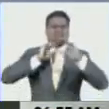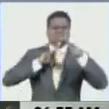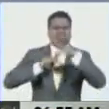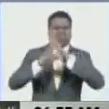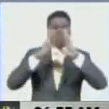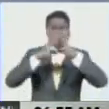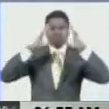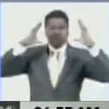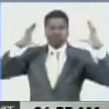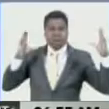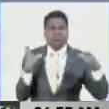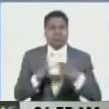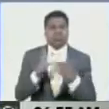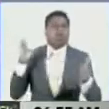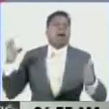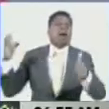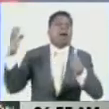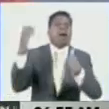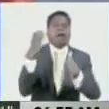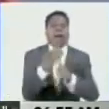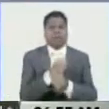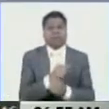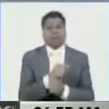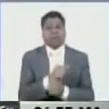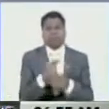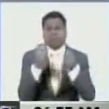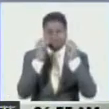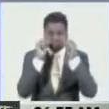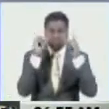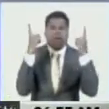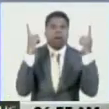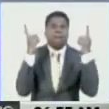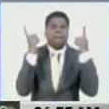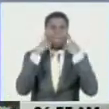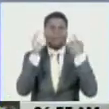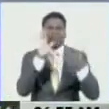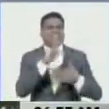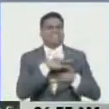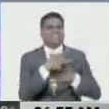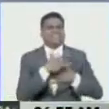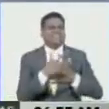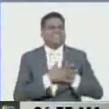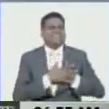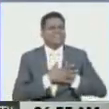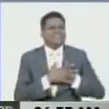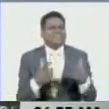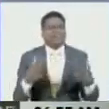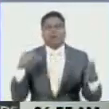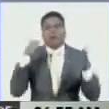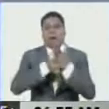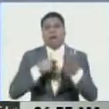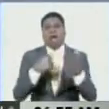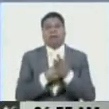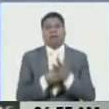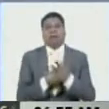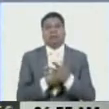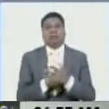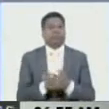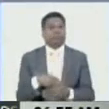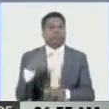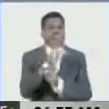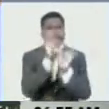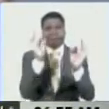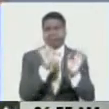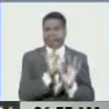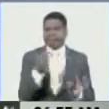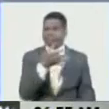manera sus alcances y ha despertado un sentimiento de lucha y de combatividad de tal dimensión